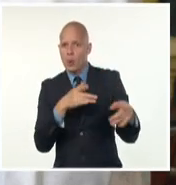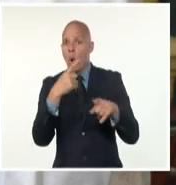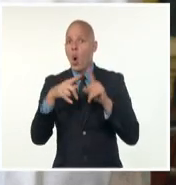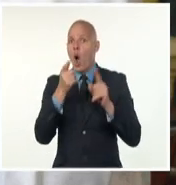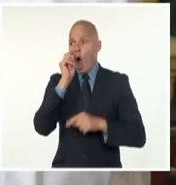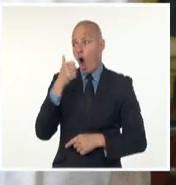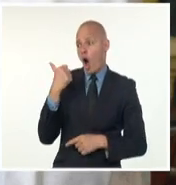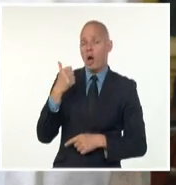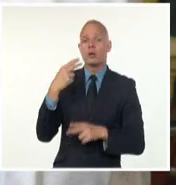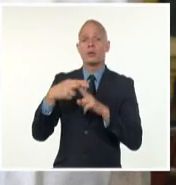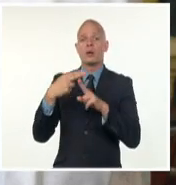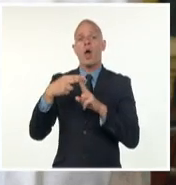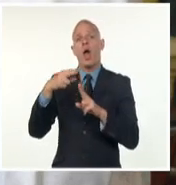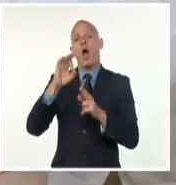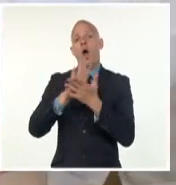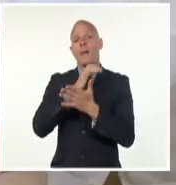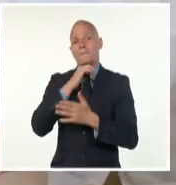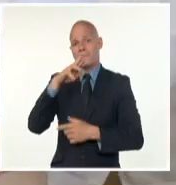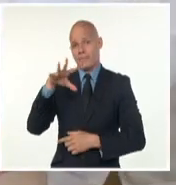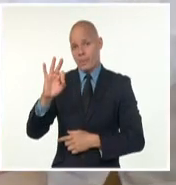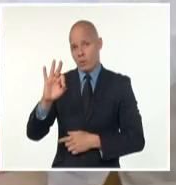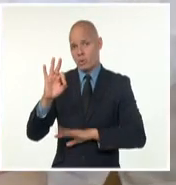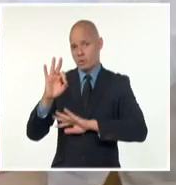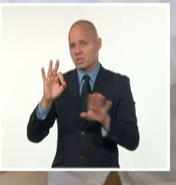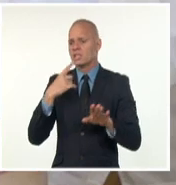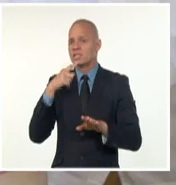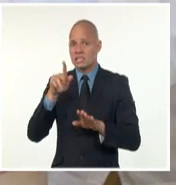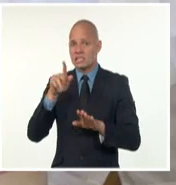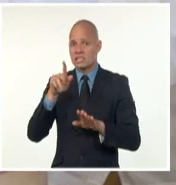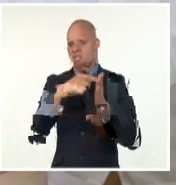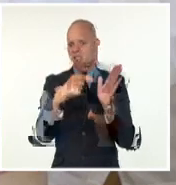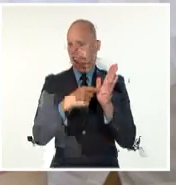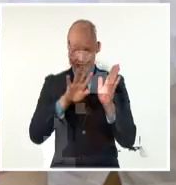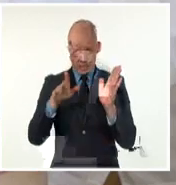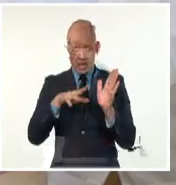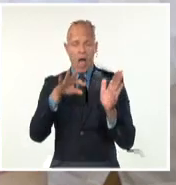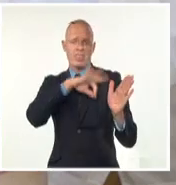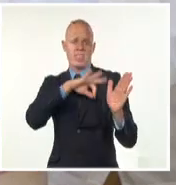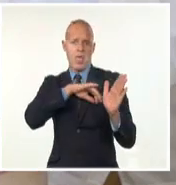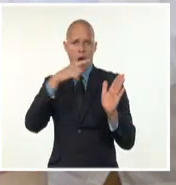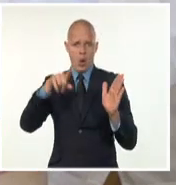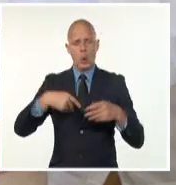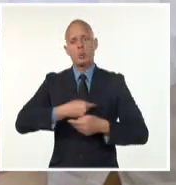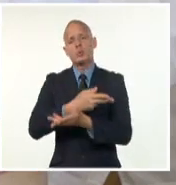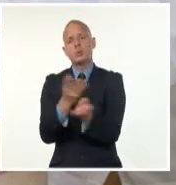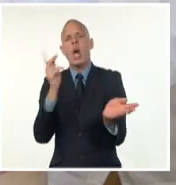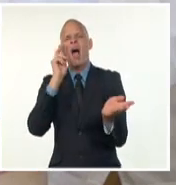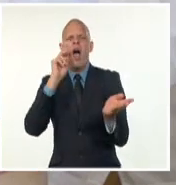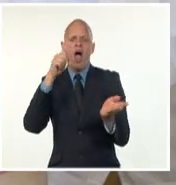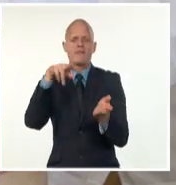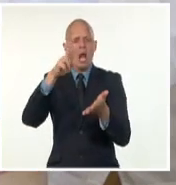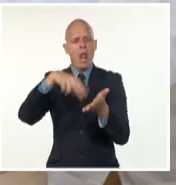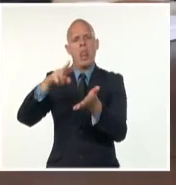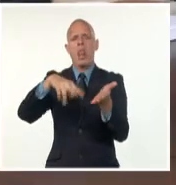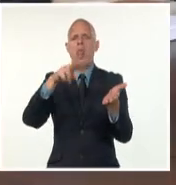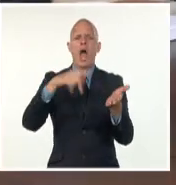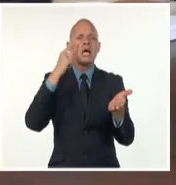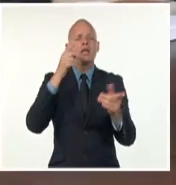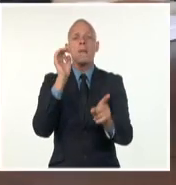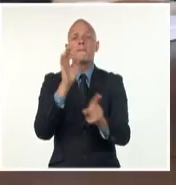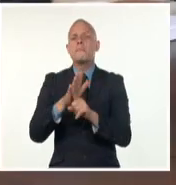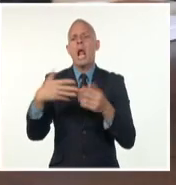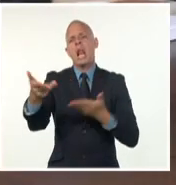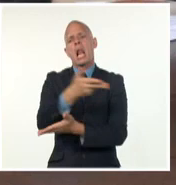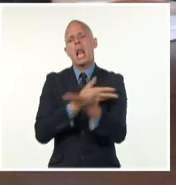cubano, refirió que los anteproyectos se enviarán a los diputados para iniciar el proceso de análisis y discusión